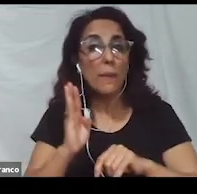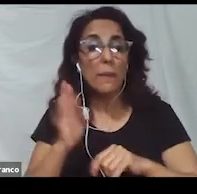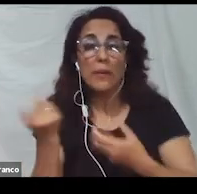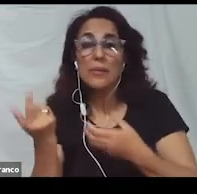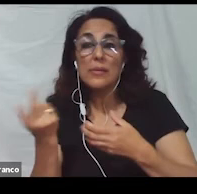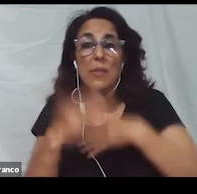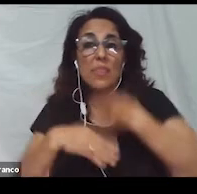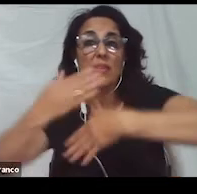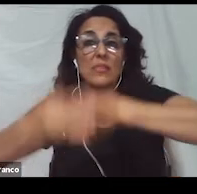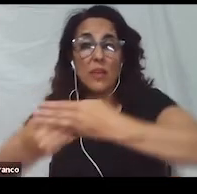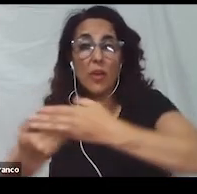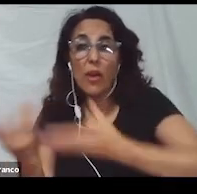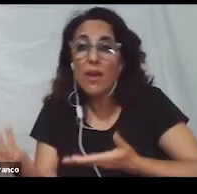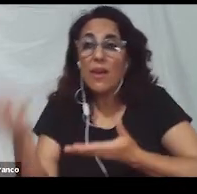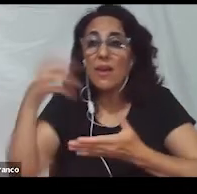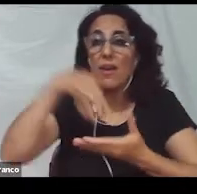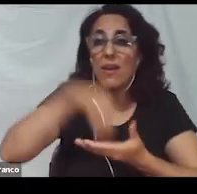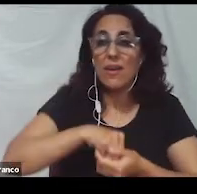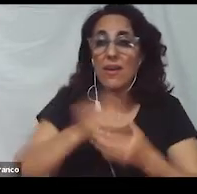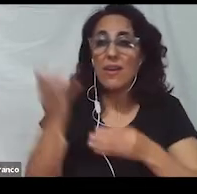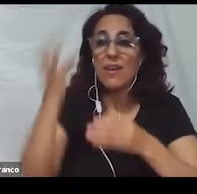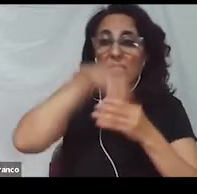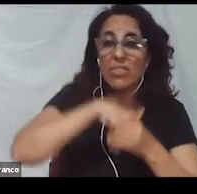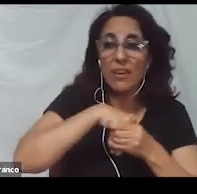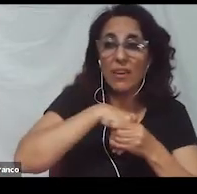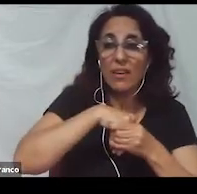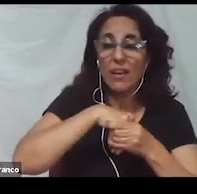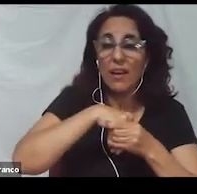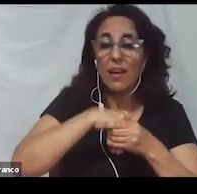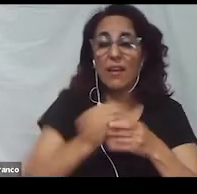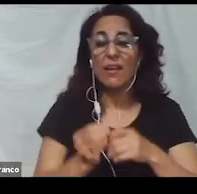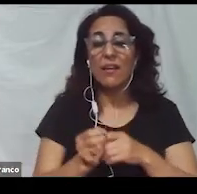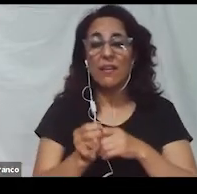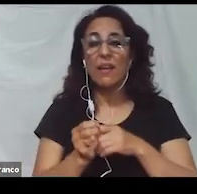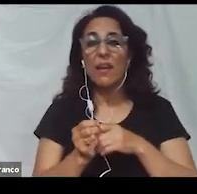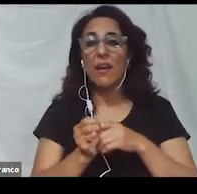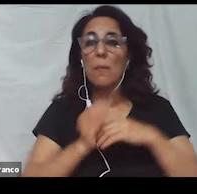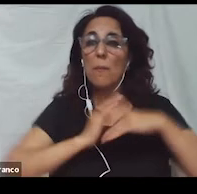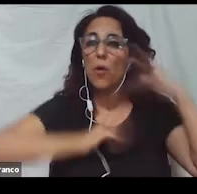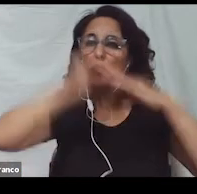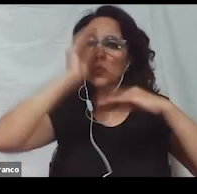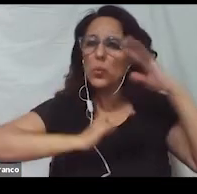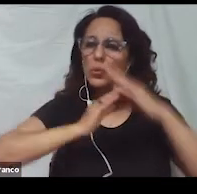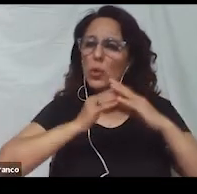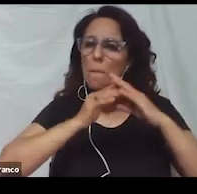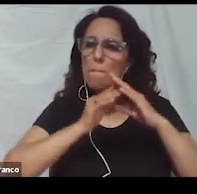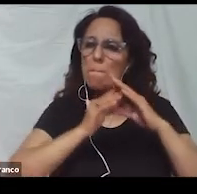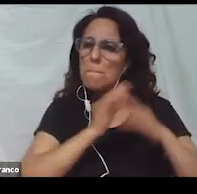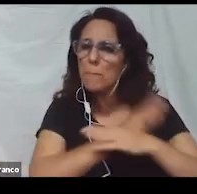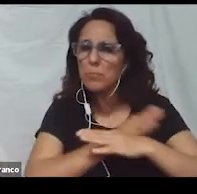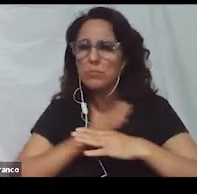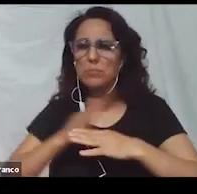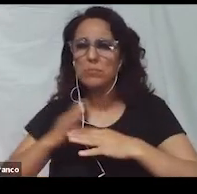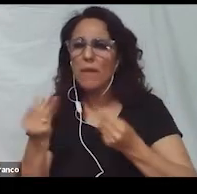e integrar, ojo con esto, y nota con esto, se pueden integrar en nuestro proceso de construcción y build o